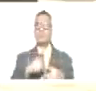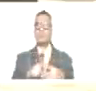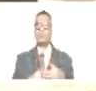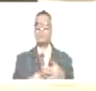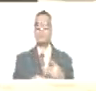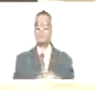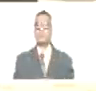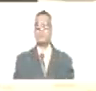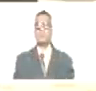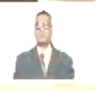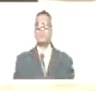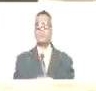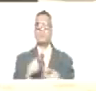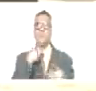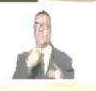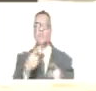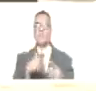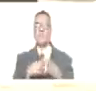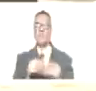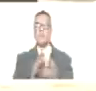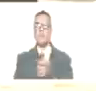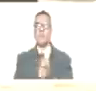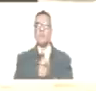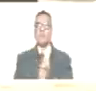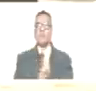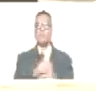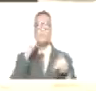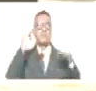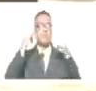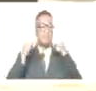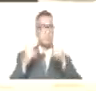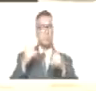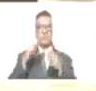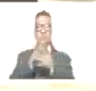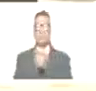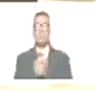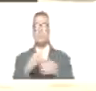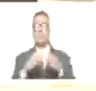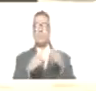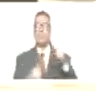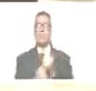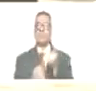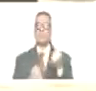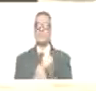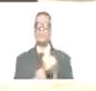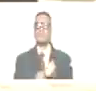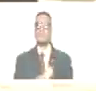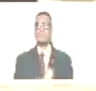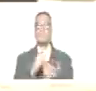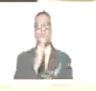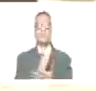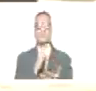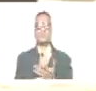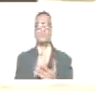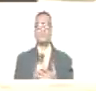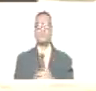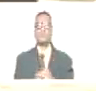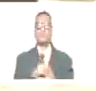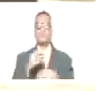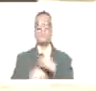Hablan de sus amigos, de sus fiestas, de sus reuniones, de los apoyos que tradicionalmente hacen.